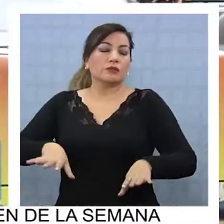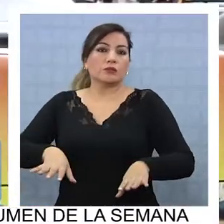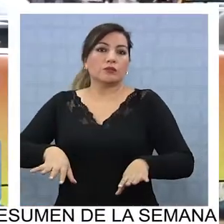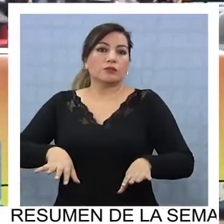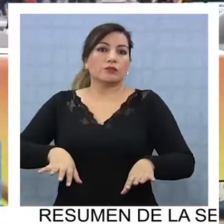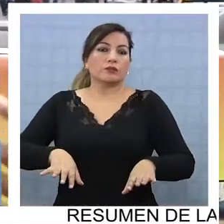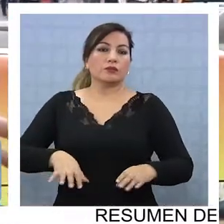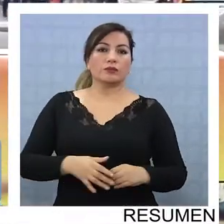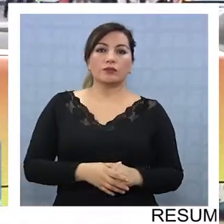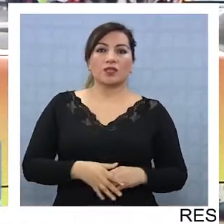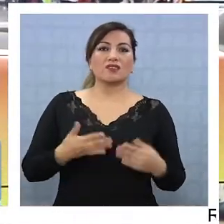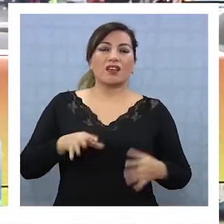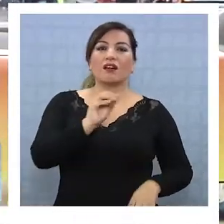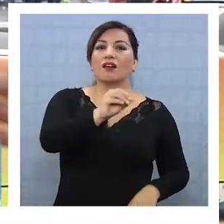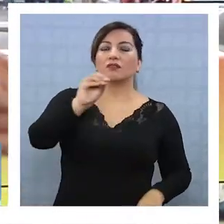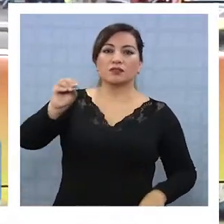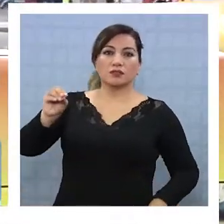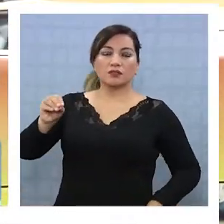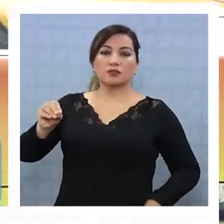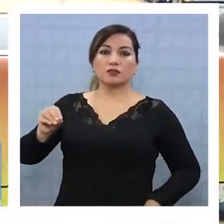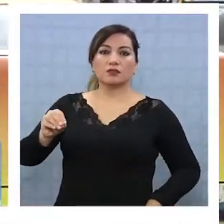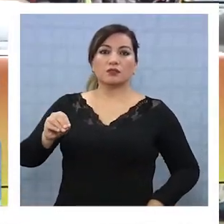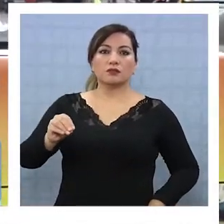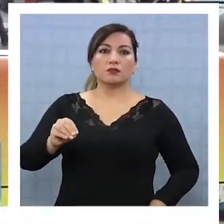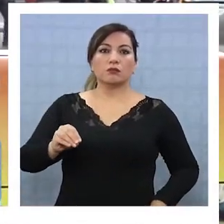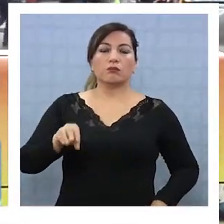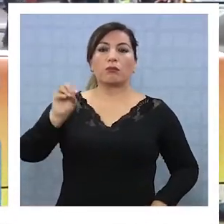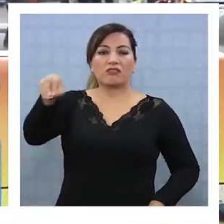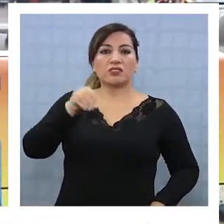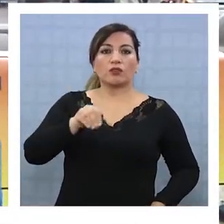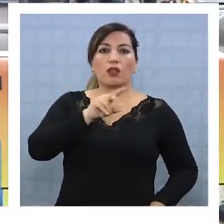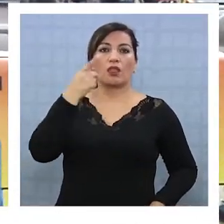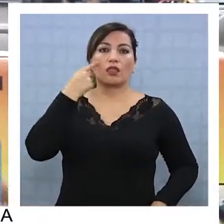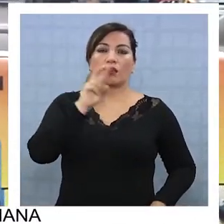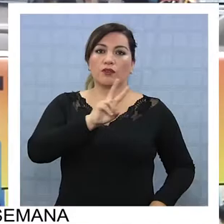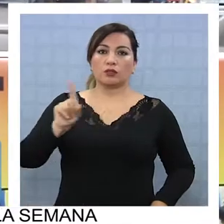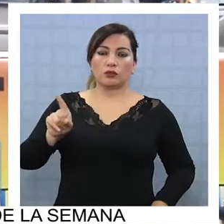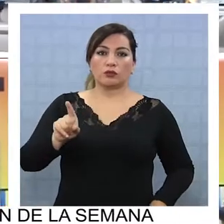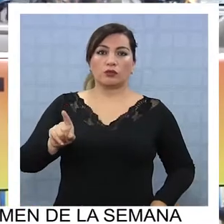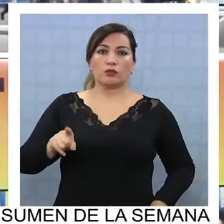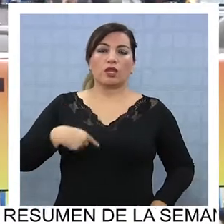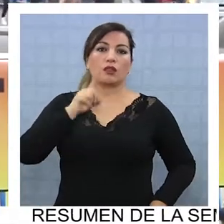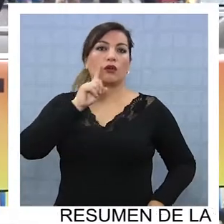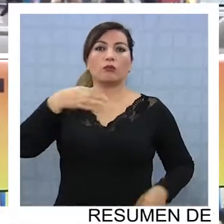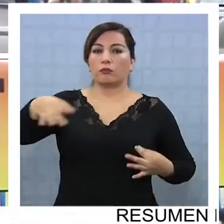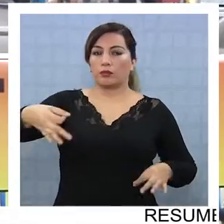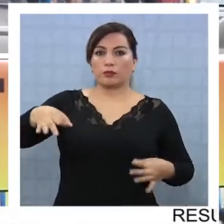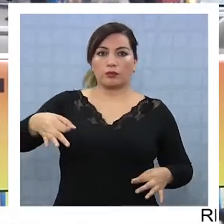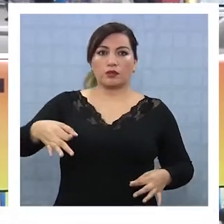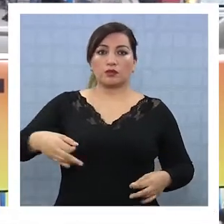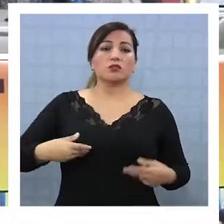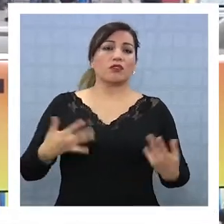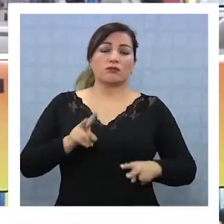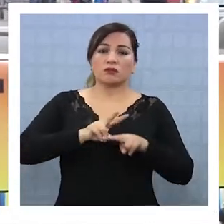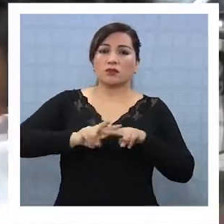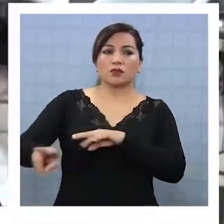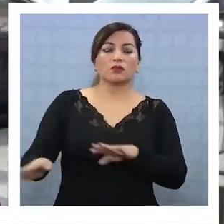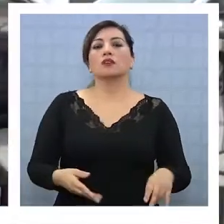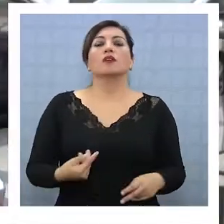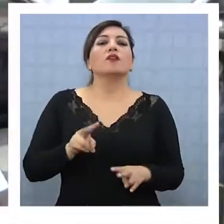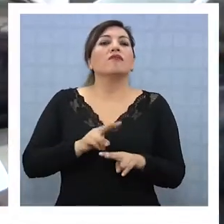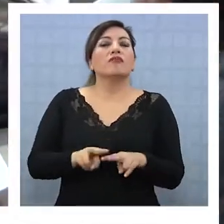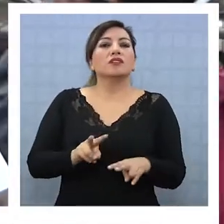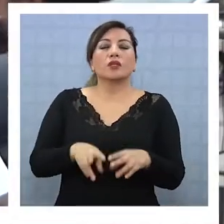y ya puse la cosa ahí del coliseo y me llaman el 21, a ver si tengo mis papeles y trabajar de igual manera tranquilo.